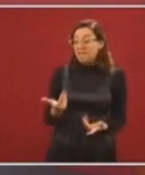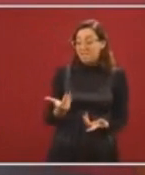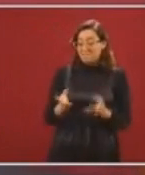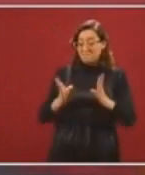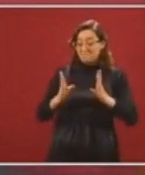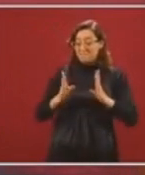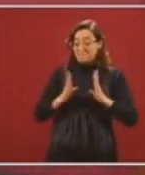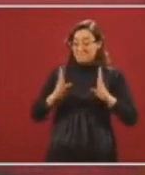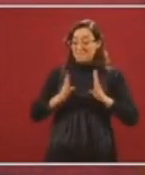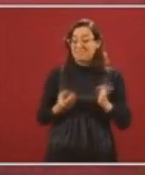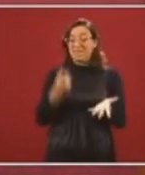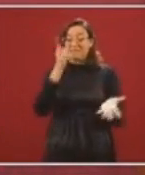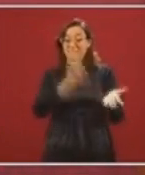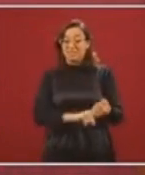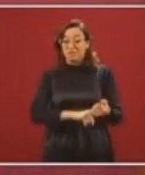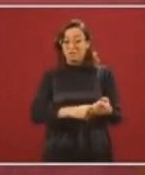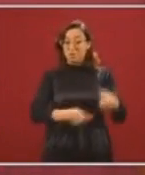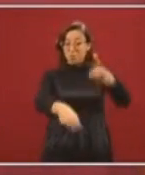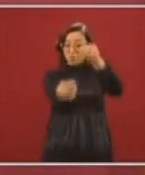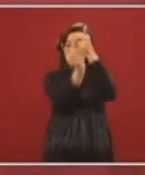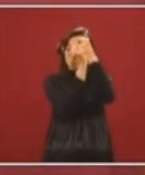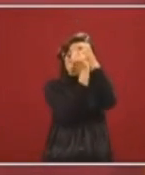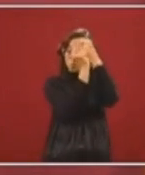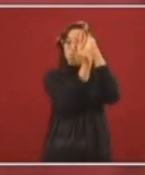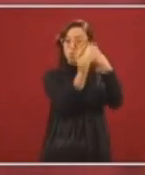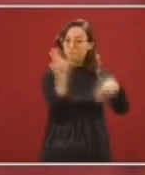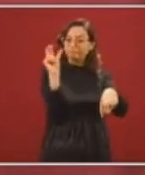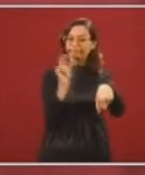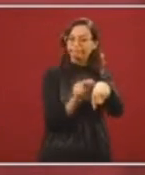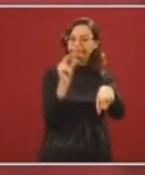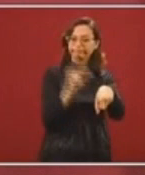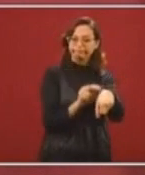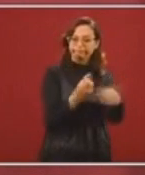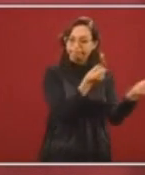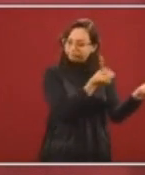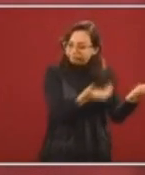todo el conocimiento que tienen los médicos militares,